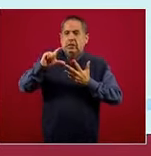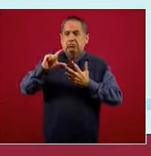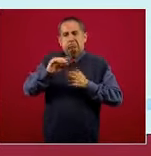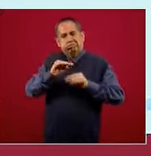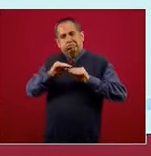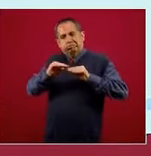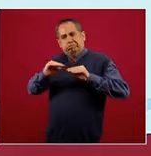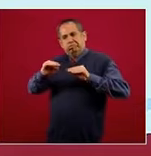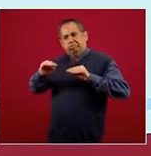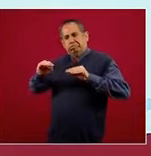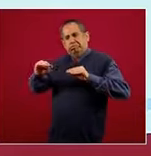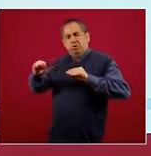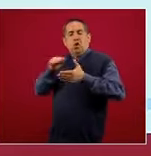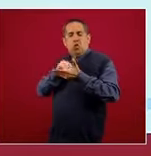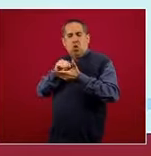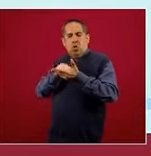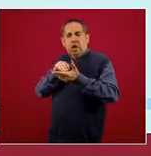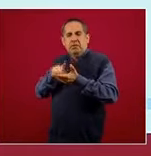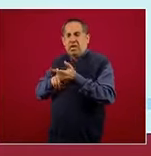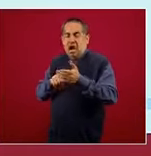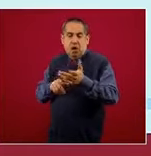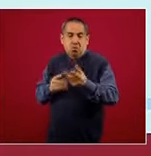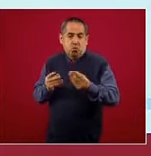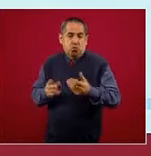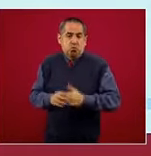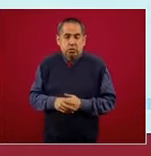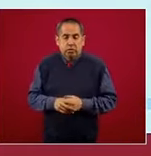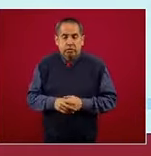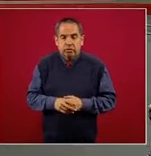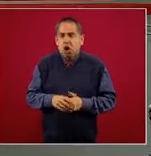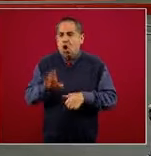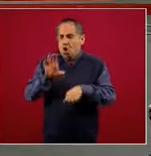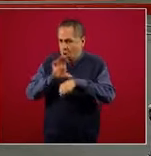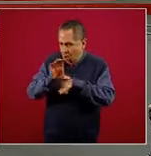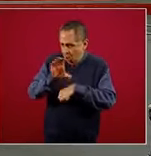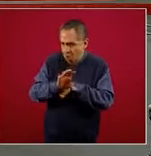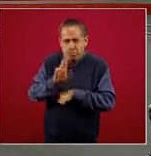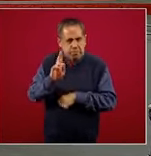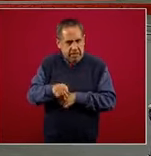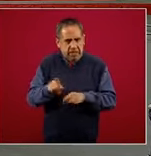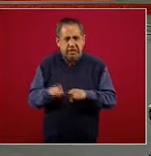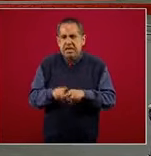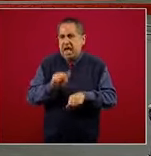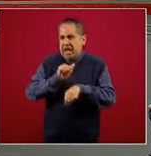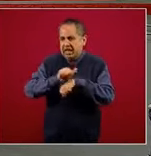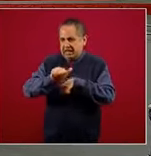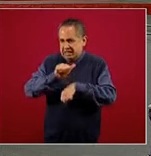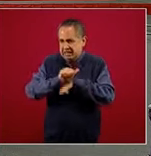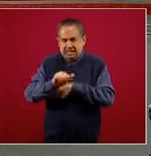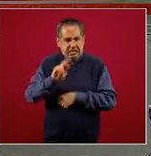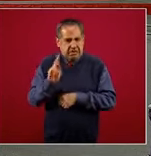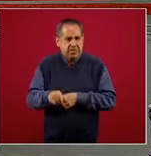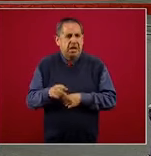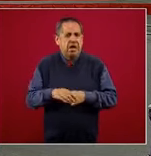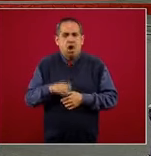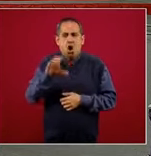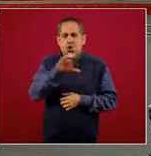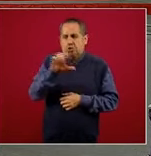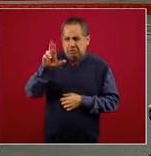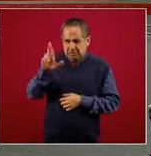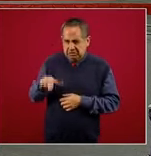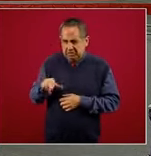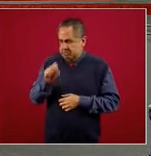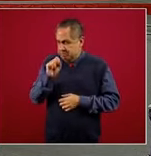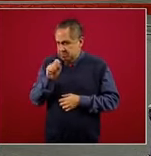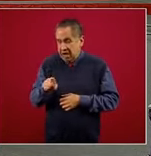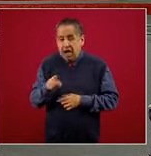sitúa su transmisión en un punto importante. Tenemos a Colombia, tenemos a Argentina, a Costa Rica,